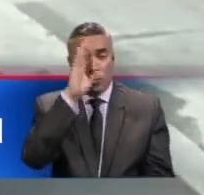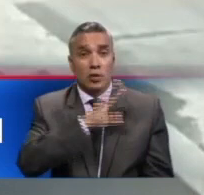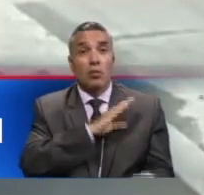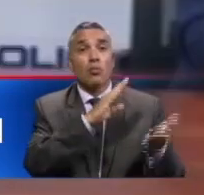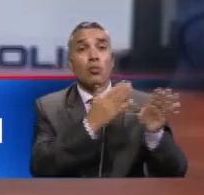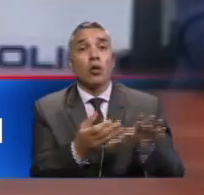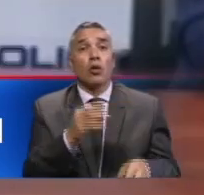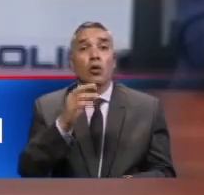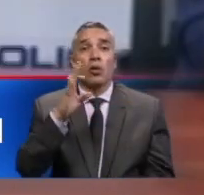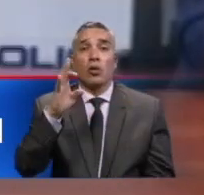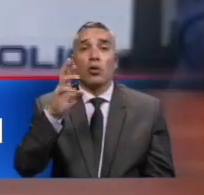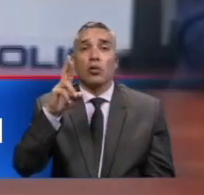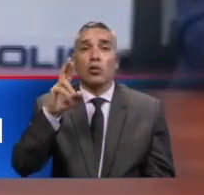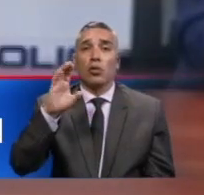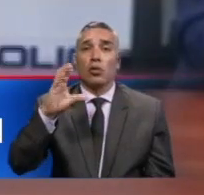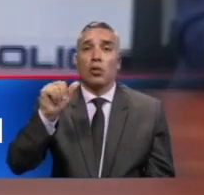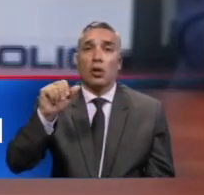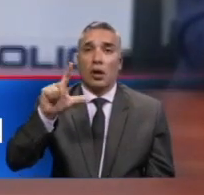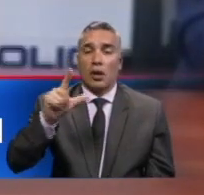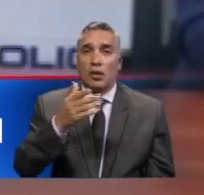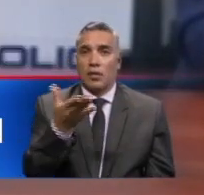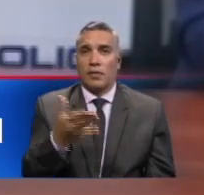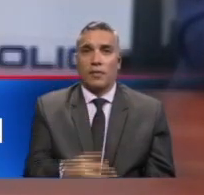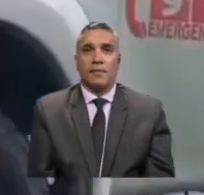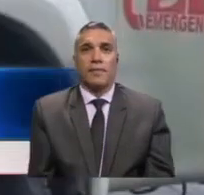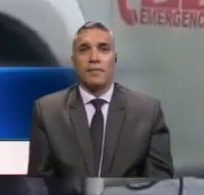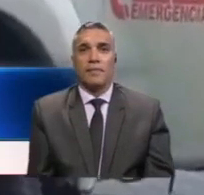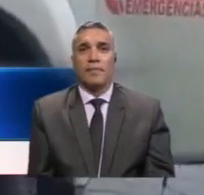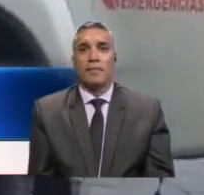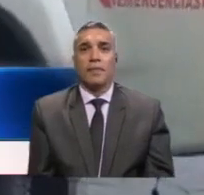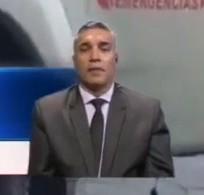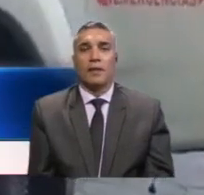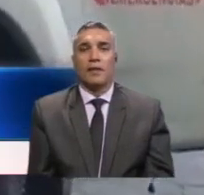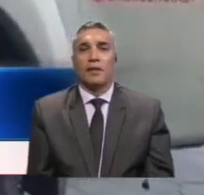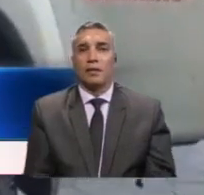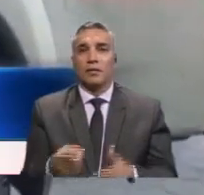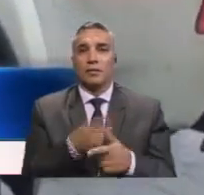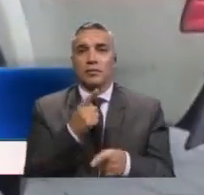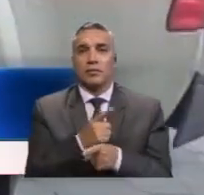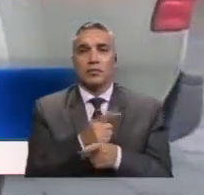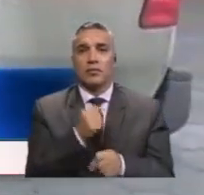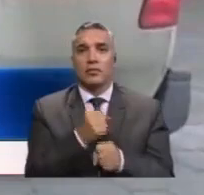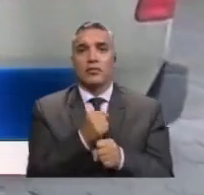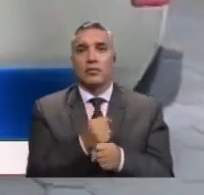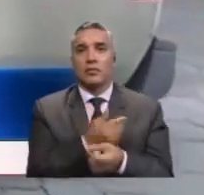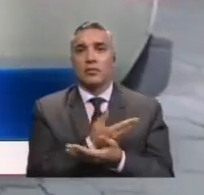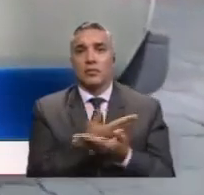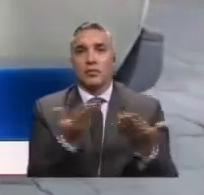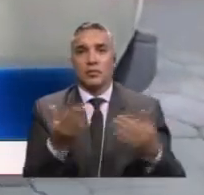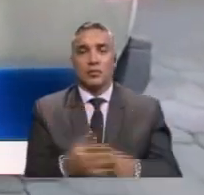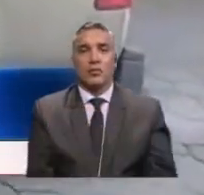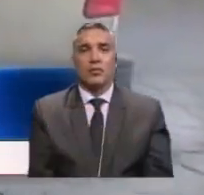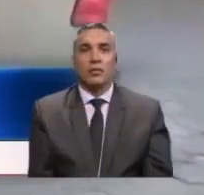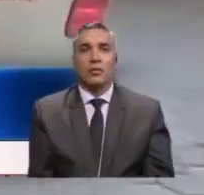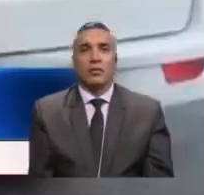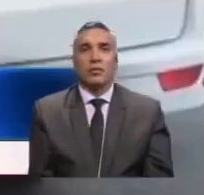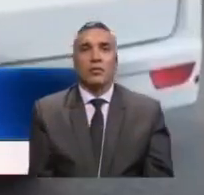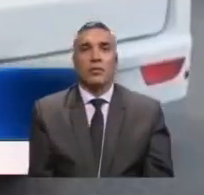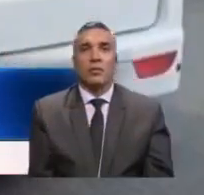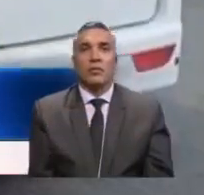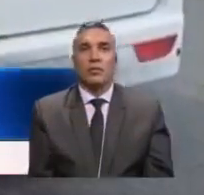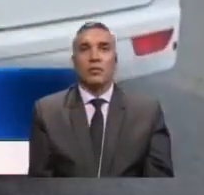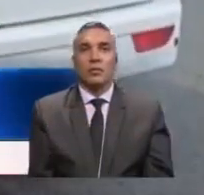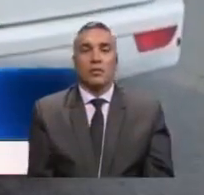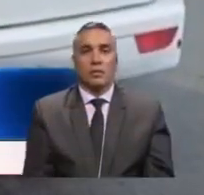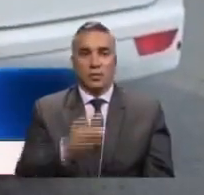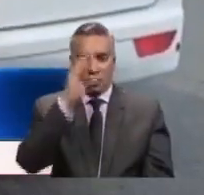Troncal. Pedirles que sigan con esa firmeza, con ese trabajo comprometido. Tendrán todo el respaldo de la Policía